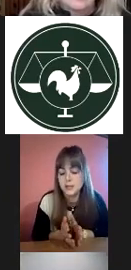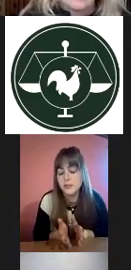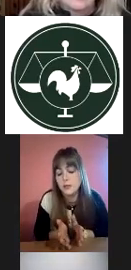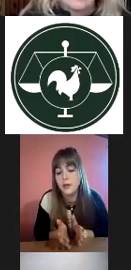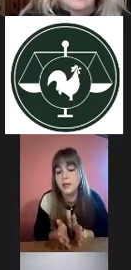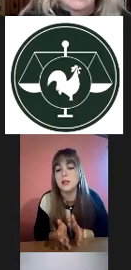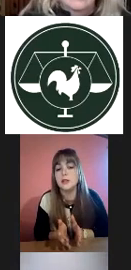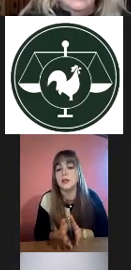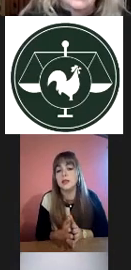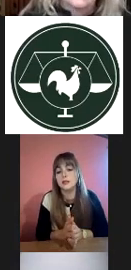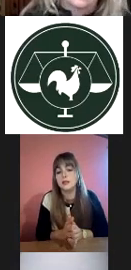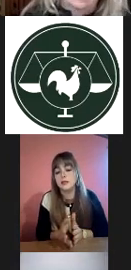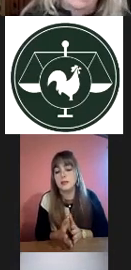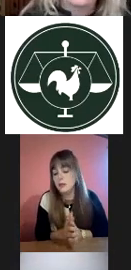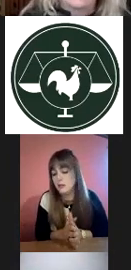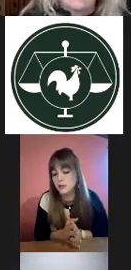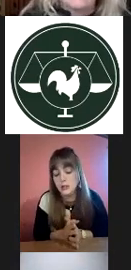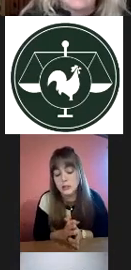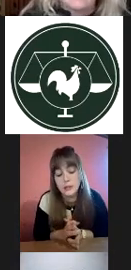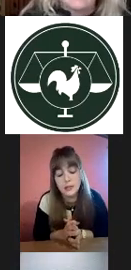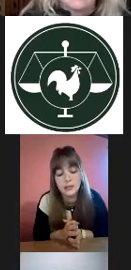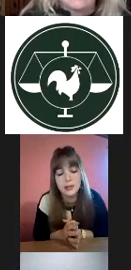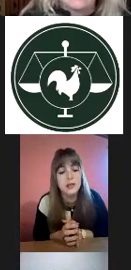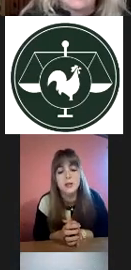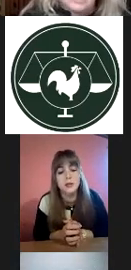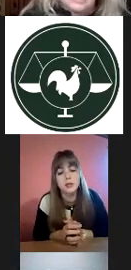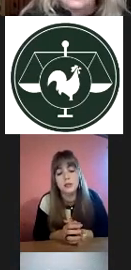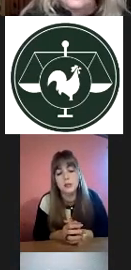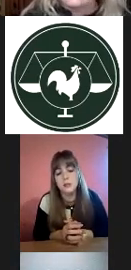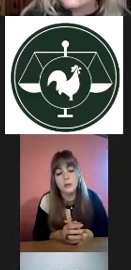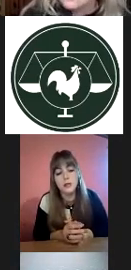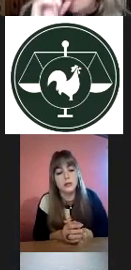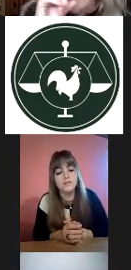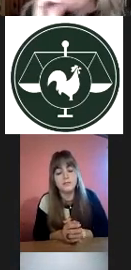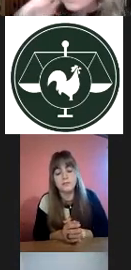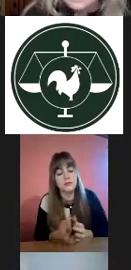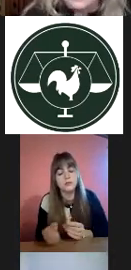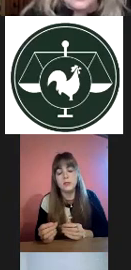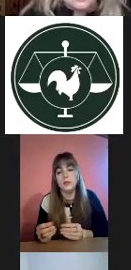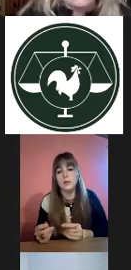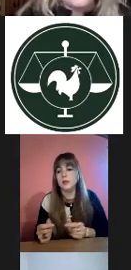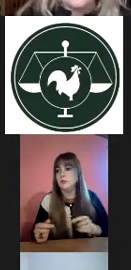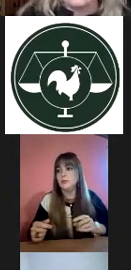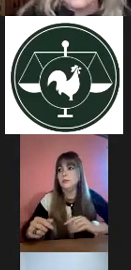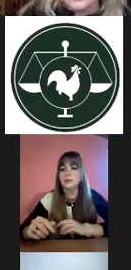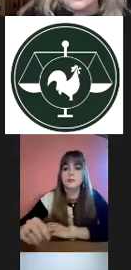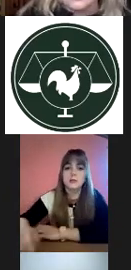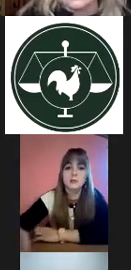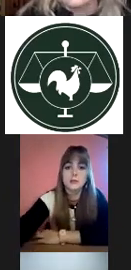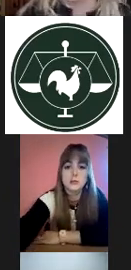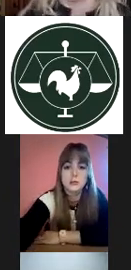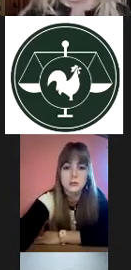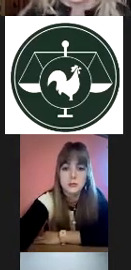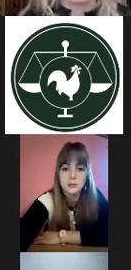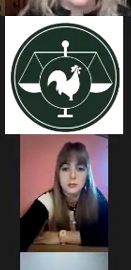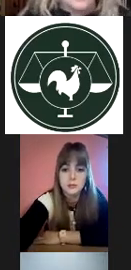más, se pueden hacer los rescates, se pueden salvar a los animales. Pero sí, es muy viejo. Te quería comentar que mucha gente que